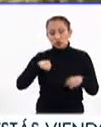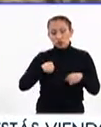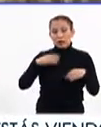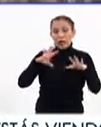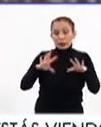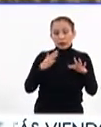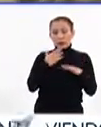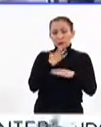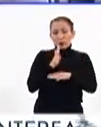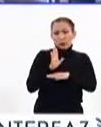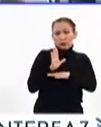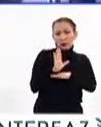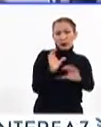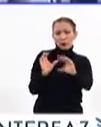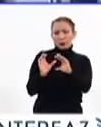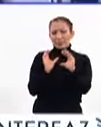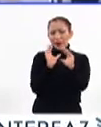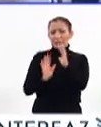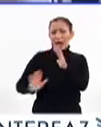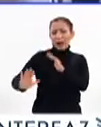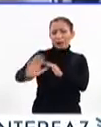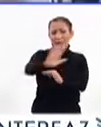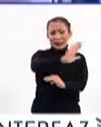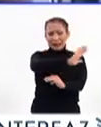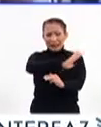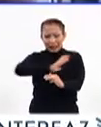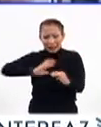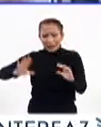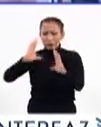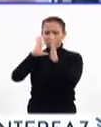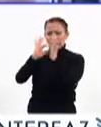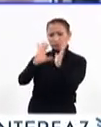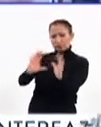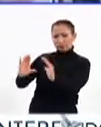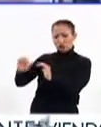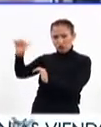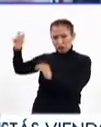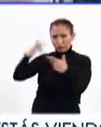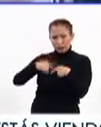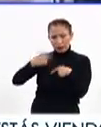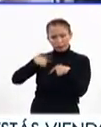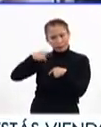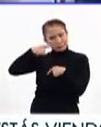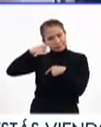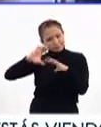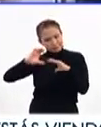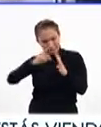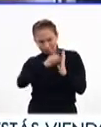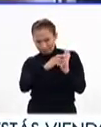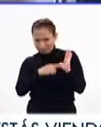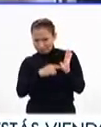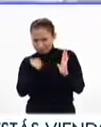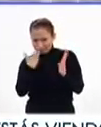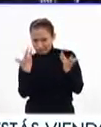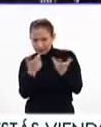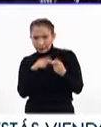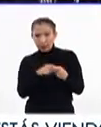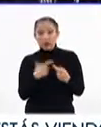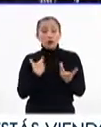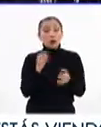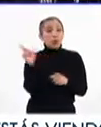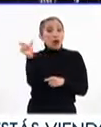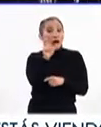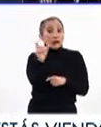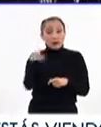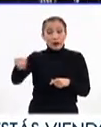que preservamos, cuidamos el medio ambiente, le enseñamos a las otras personas pues las medidas que deben de tomar. Es en el